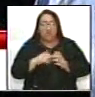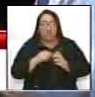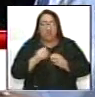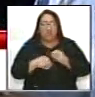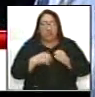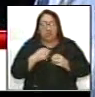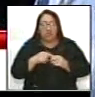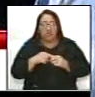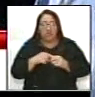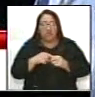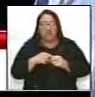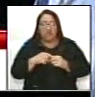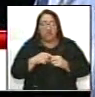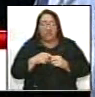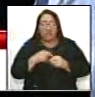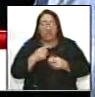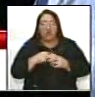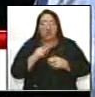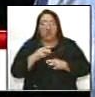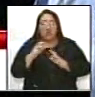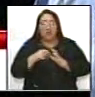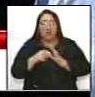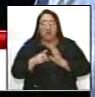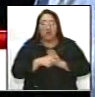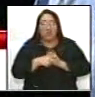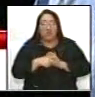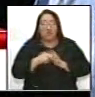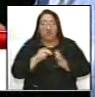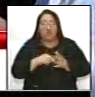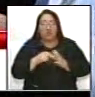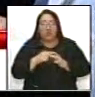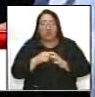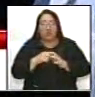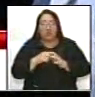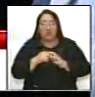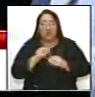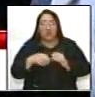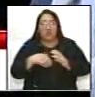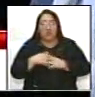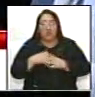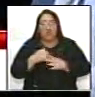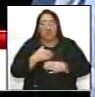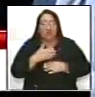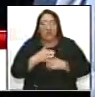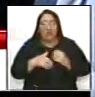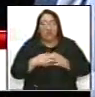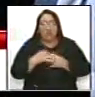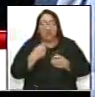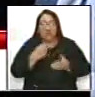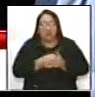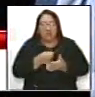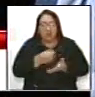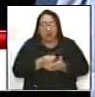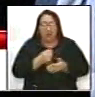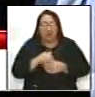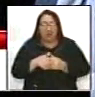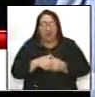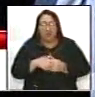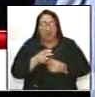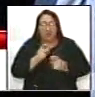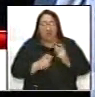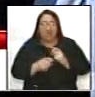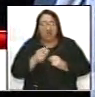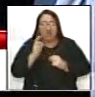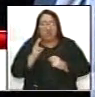siguiente: que dicho proyecto de ley permitirá equiparar los beneficios, asignaciones y remuneraciones del